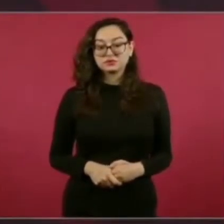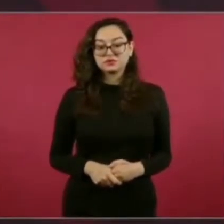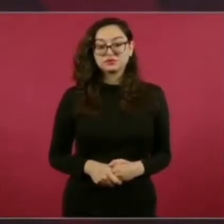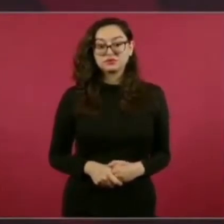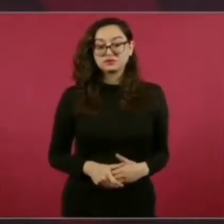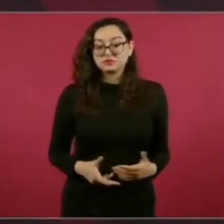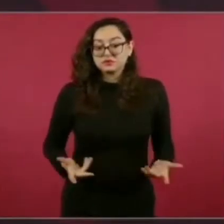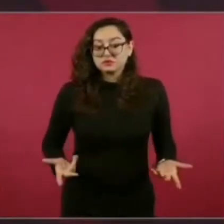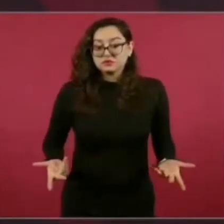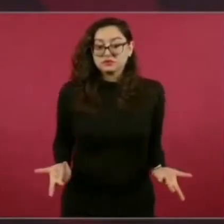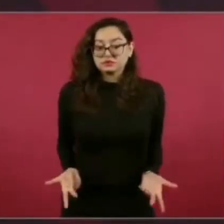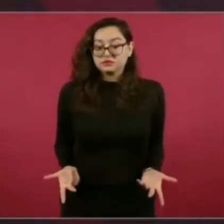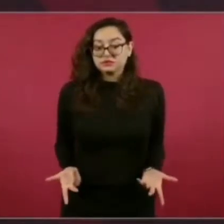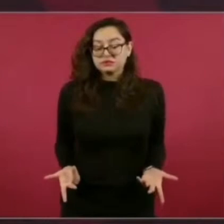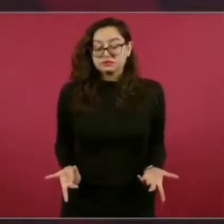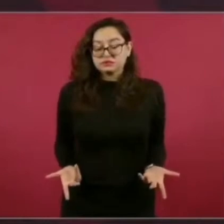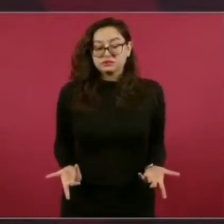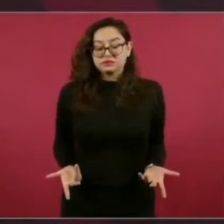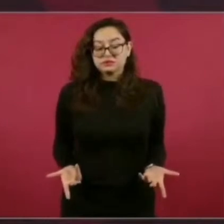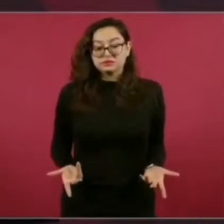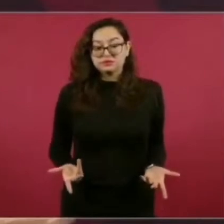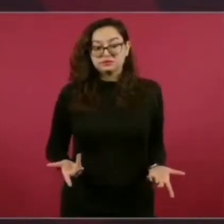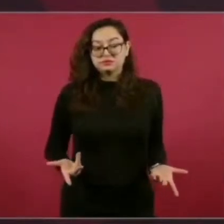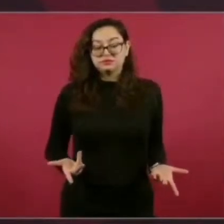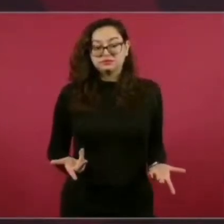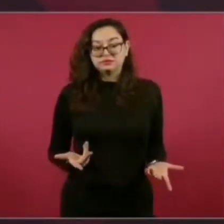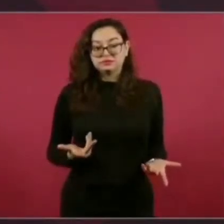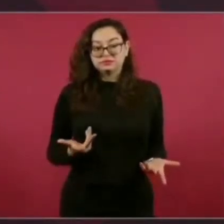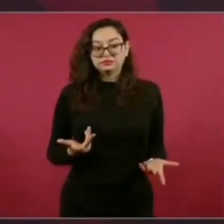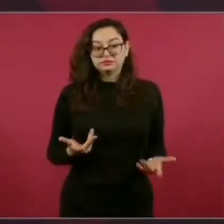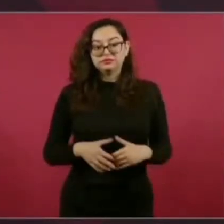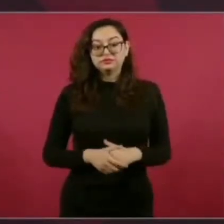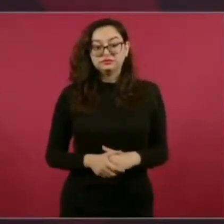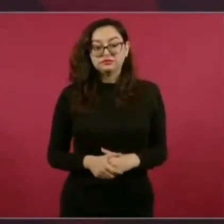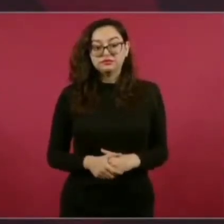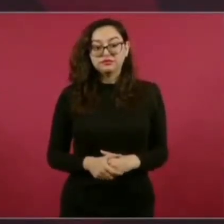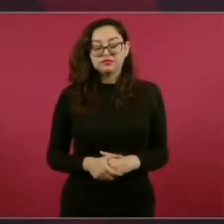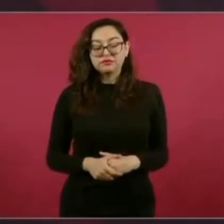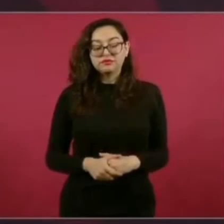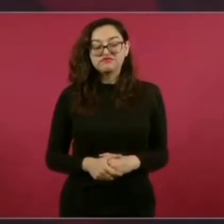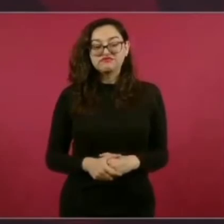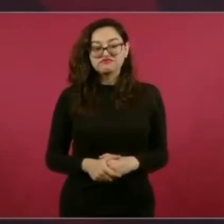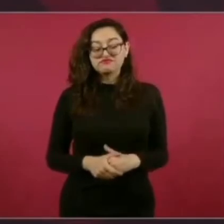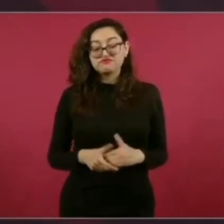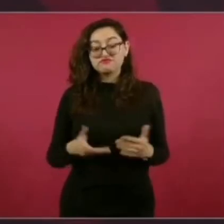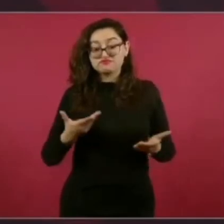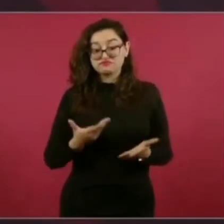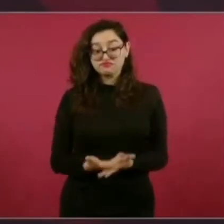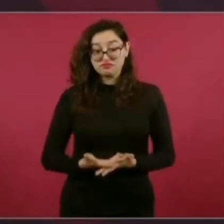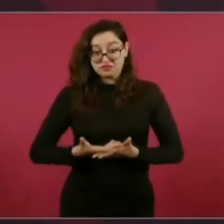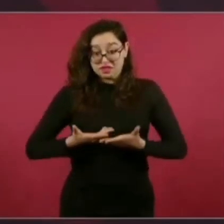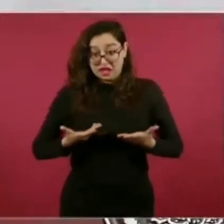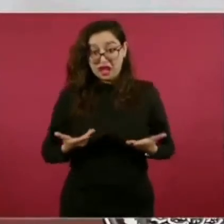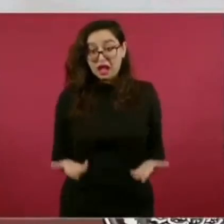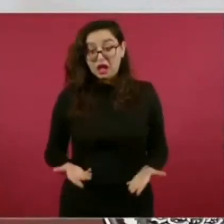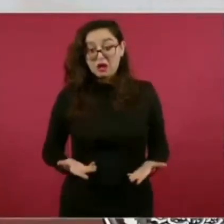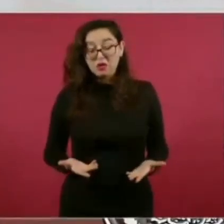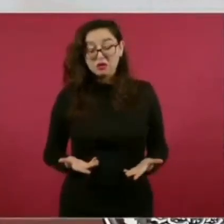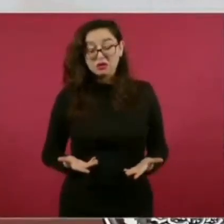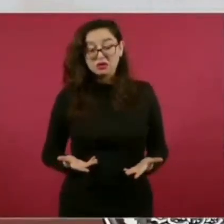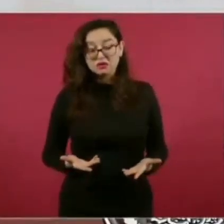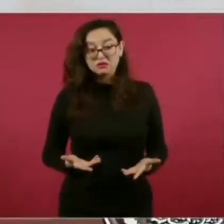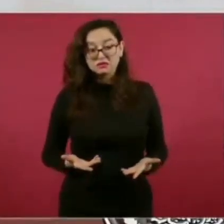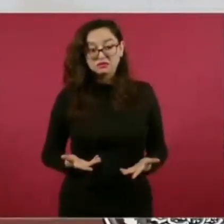eso es lo que ahora ellos cuestionan y no aceptan